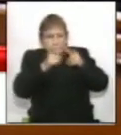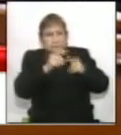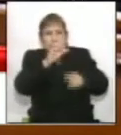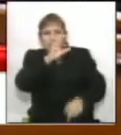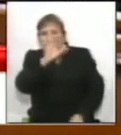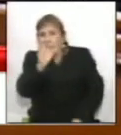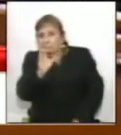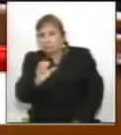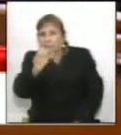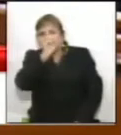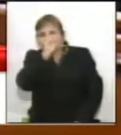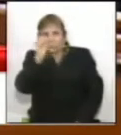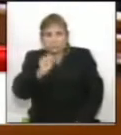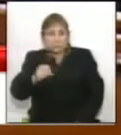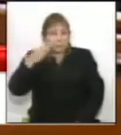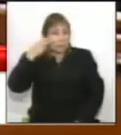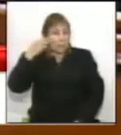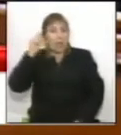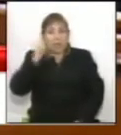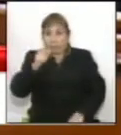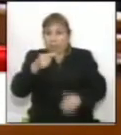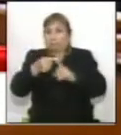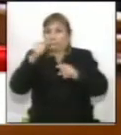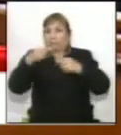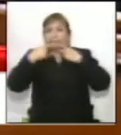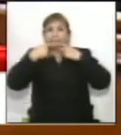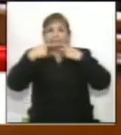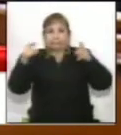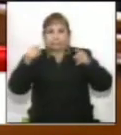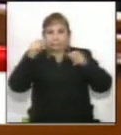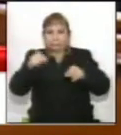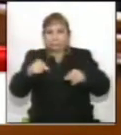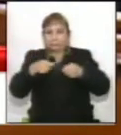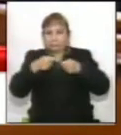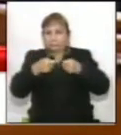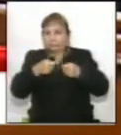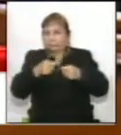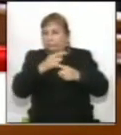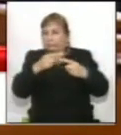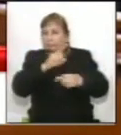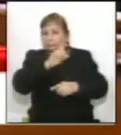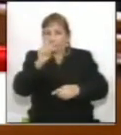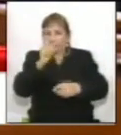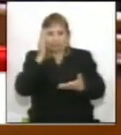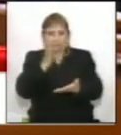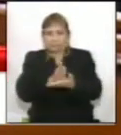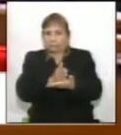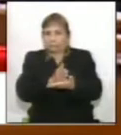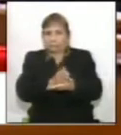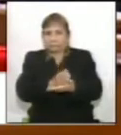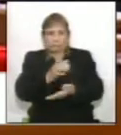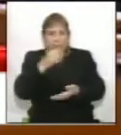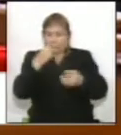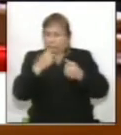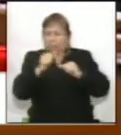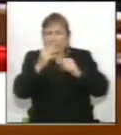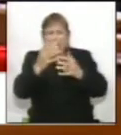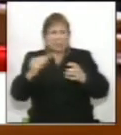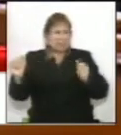selva. Y desde aquí anuncio que en esta lucha nadie nos va a detener. Por más que